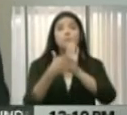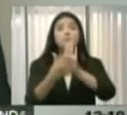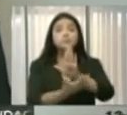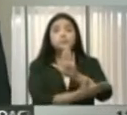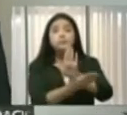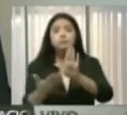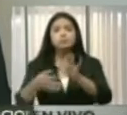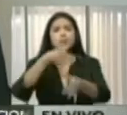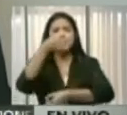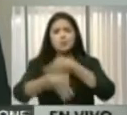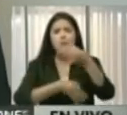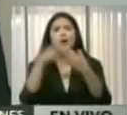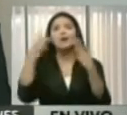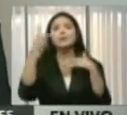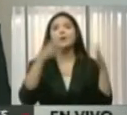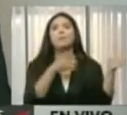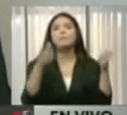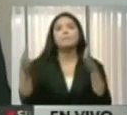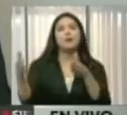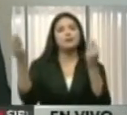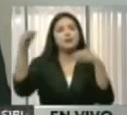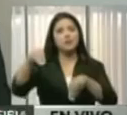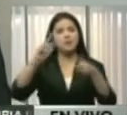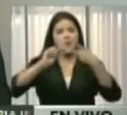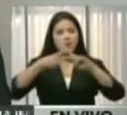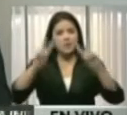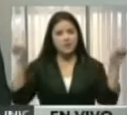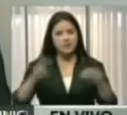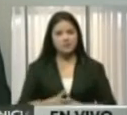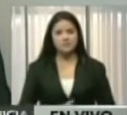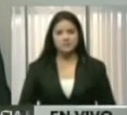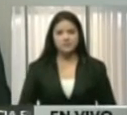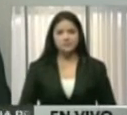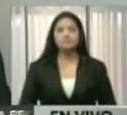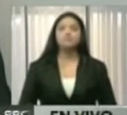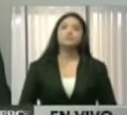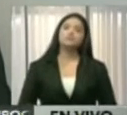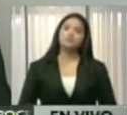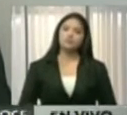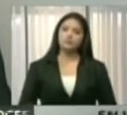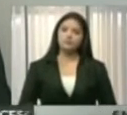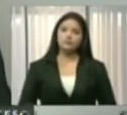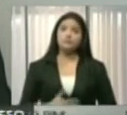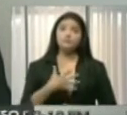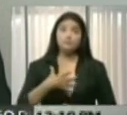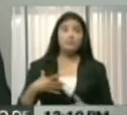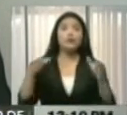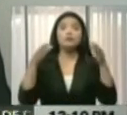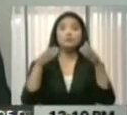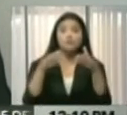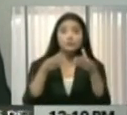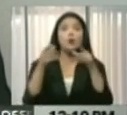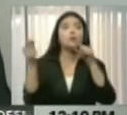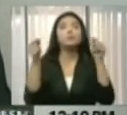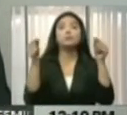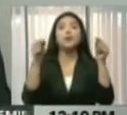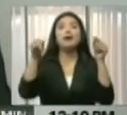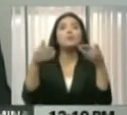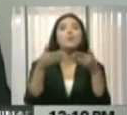conocer entonces esta agenda de negociación de paz. Escuchemos. Instalar una mesa de conversaciones pública en